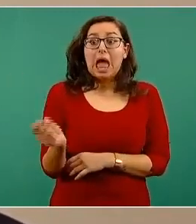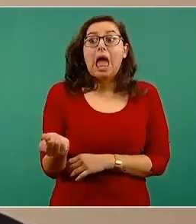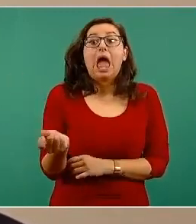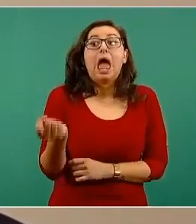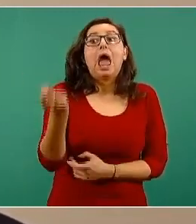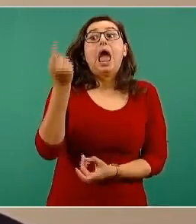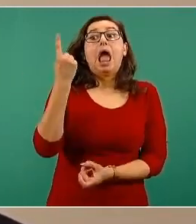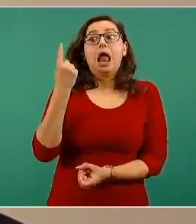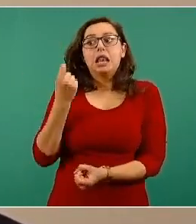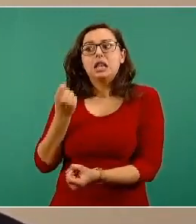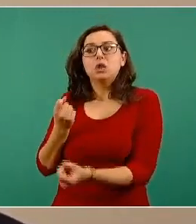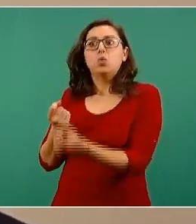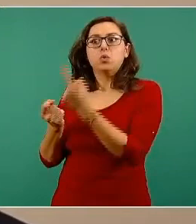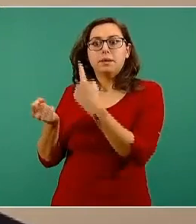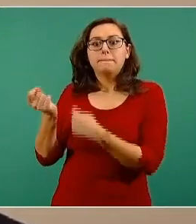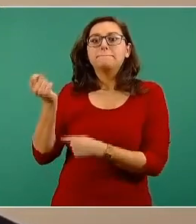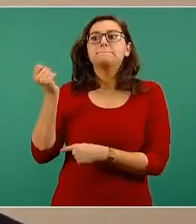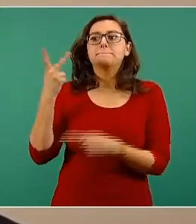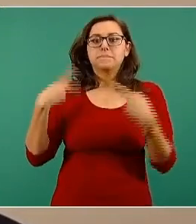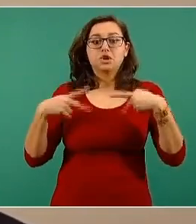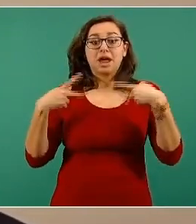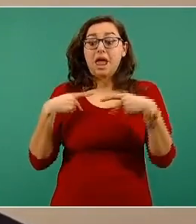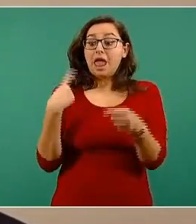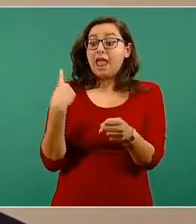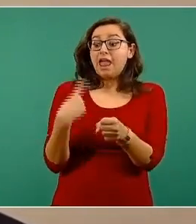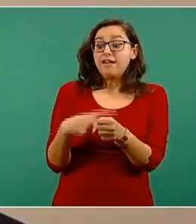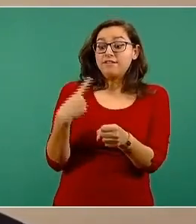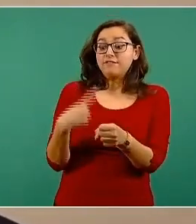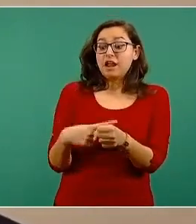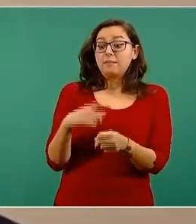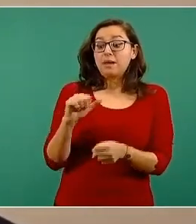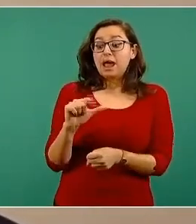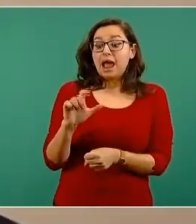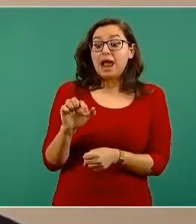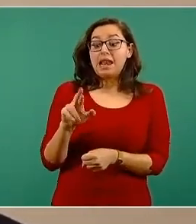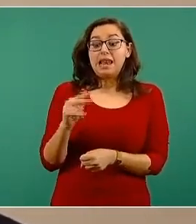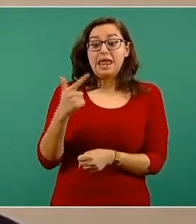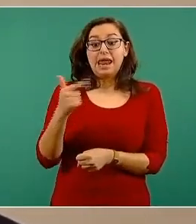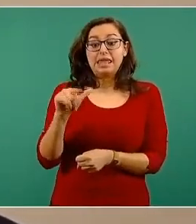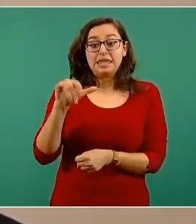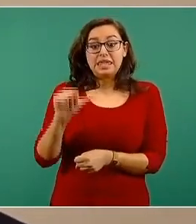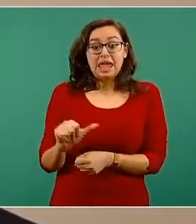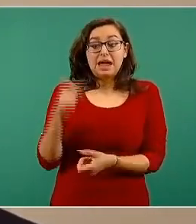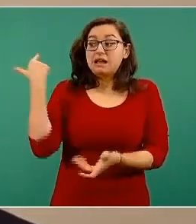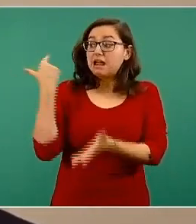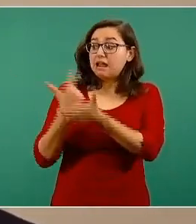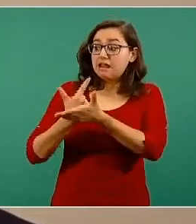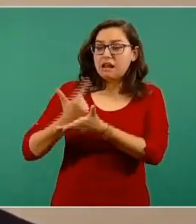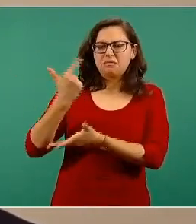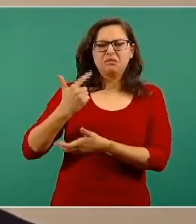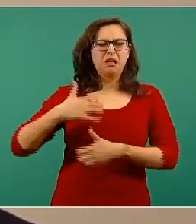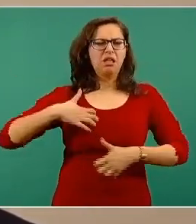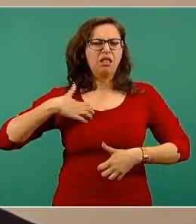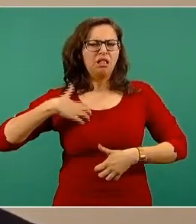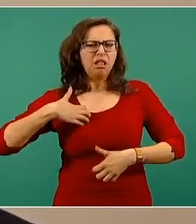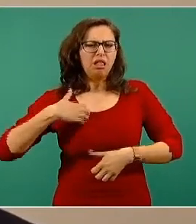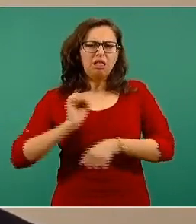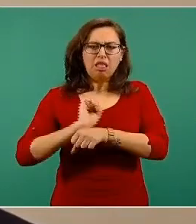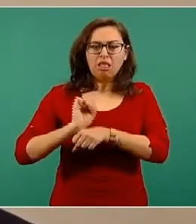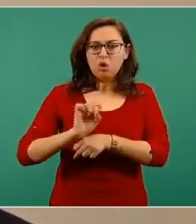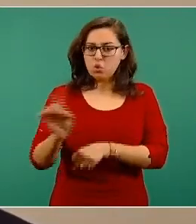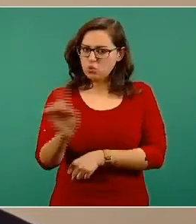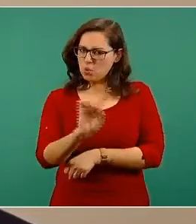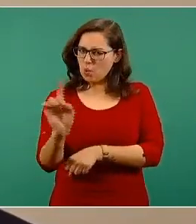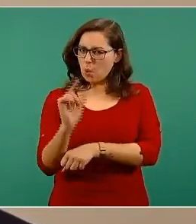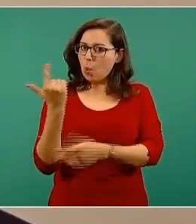alérgicas importantes, previas, que se hayan dado a los componentes de la vacuna, ¿no? Aquí lo importante es